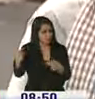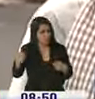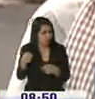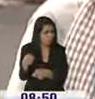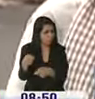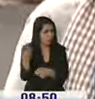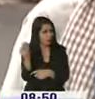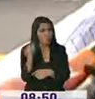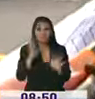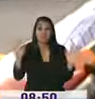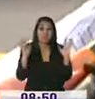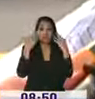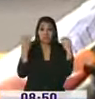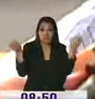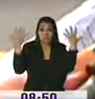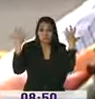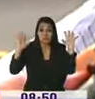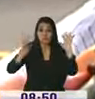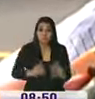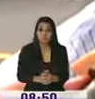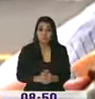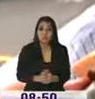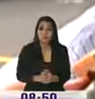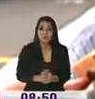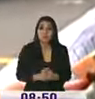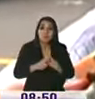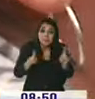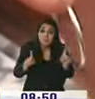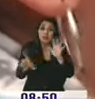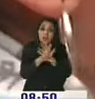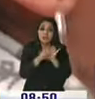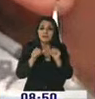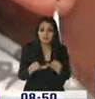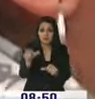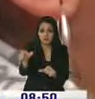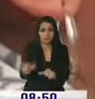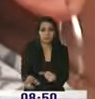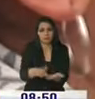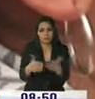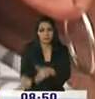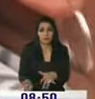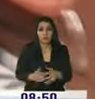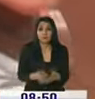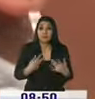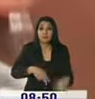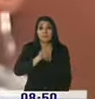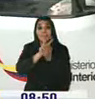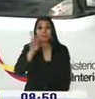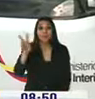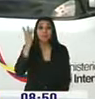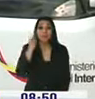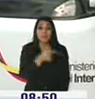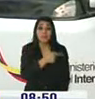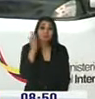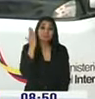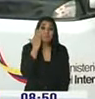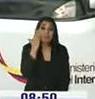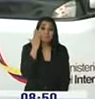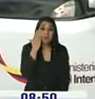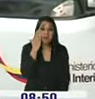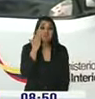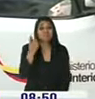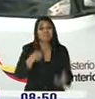alguna situación. Se mantiene todavía el tipo penal de femicidio. 22 días de llorar la partida inesperada de Daniela. Cargaba en su mochila la